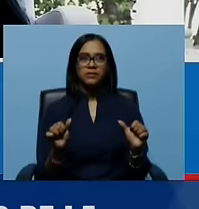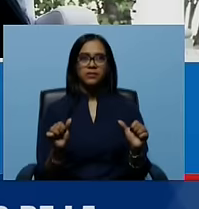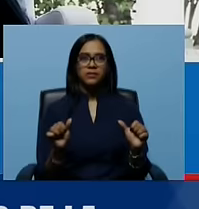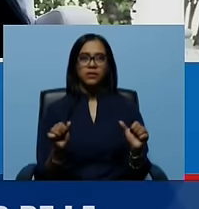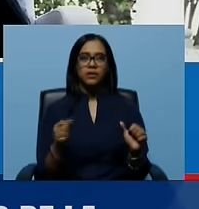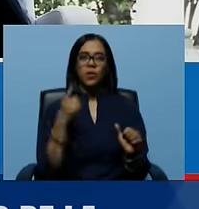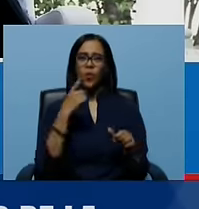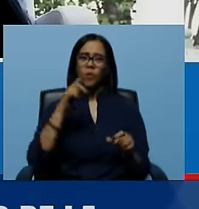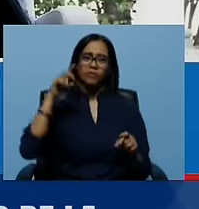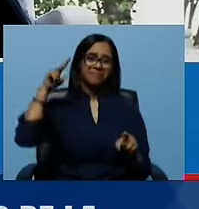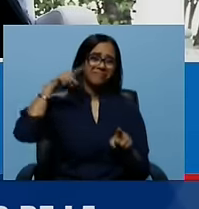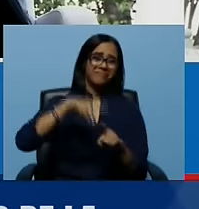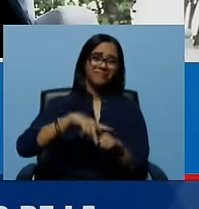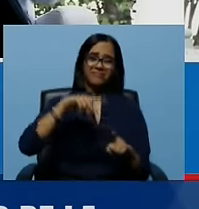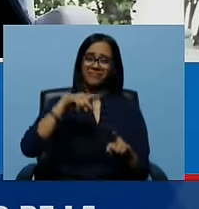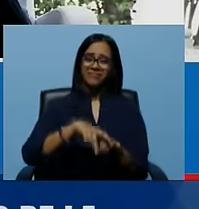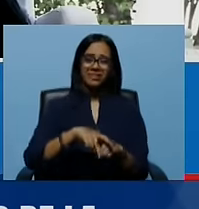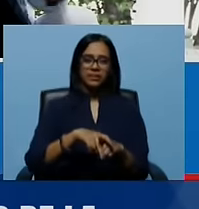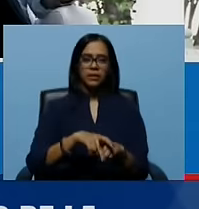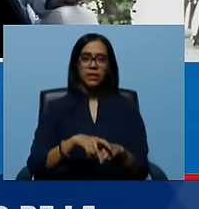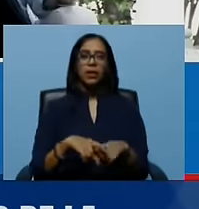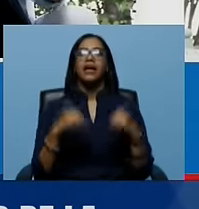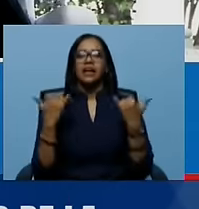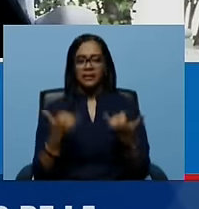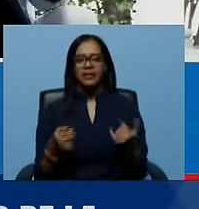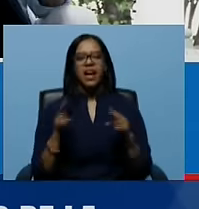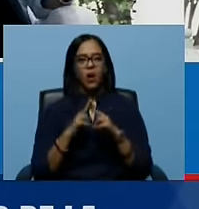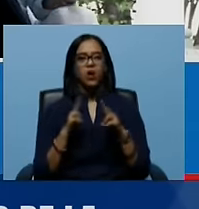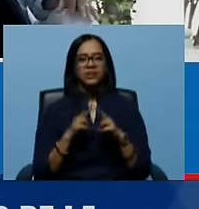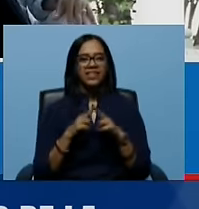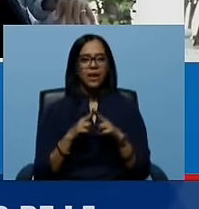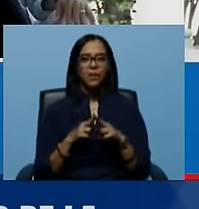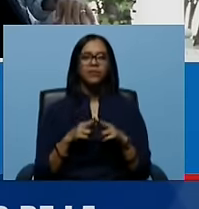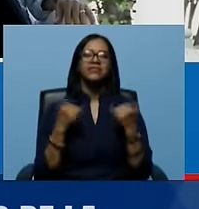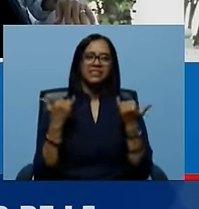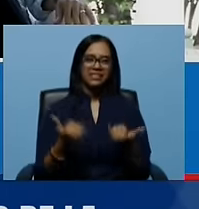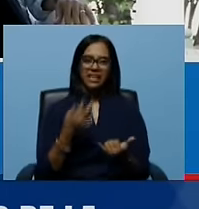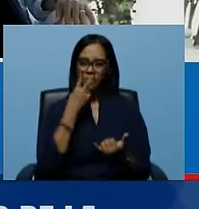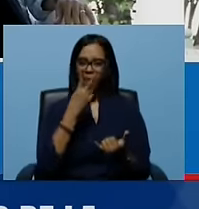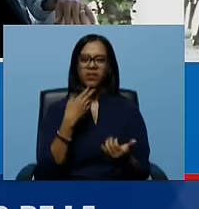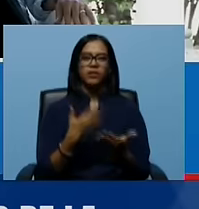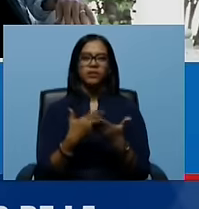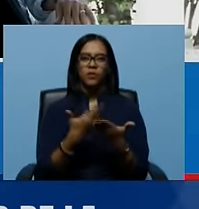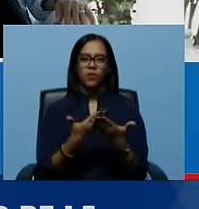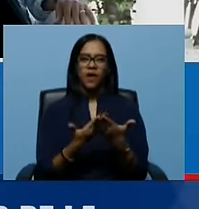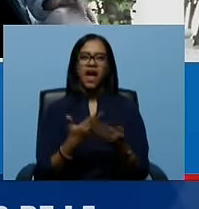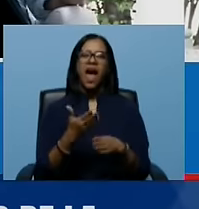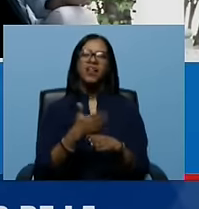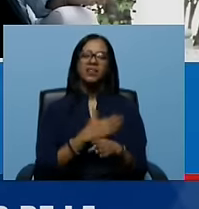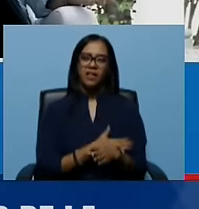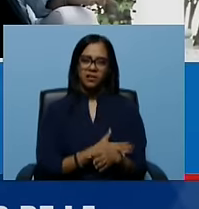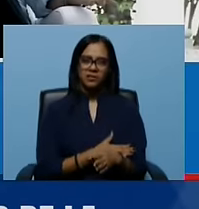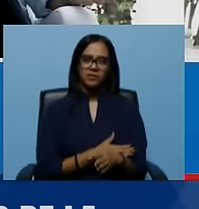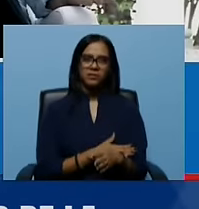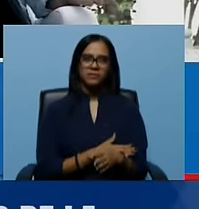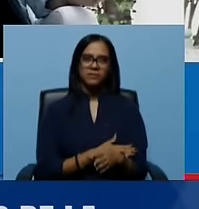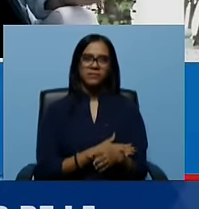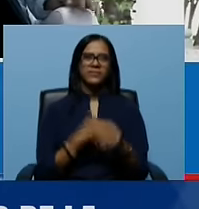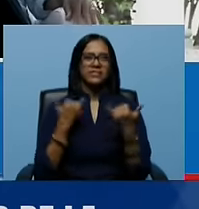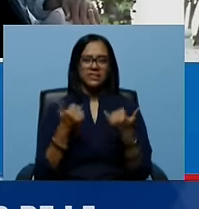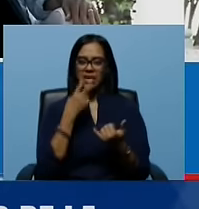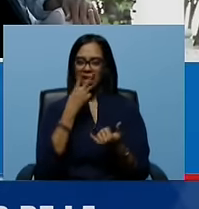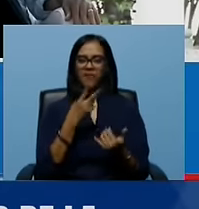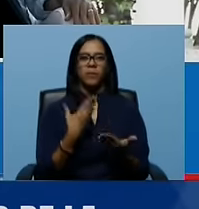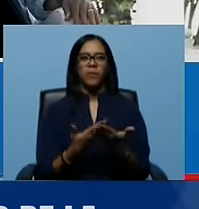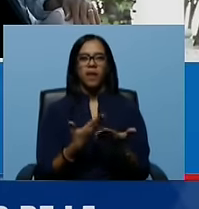Un asedio que ya conocemos, esta película ya la hemos visto. Ya vimos esta película en el